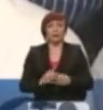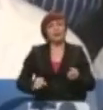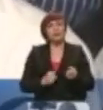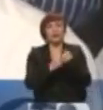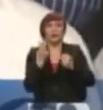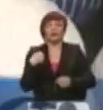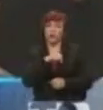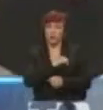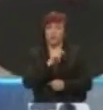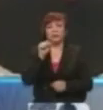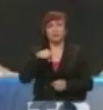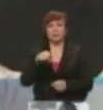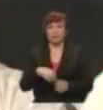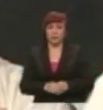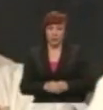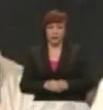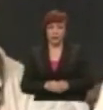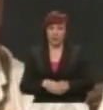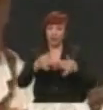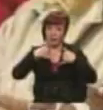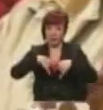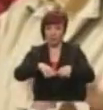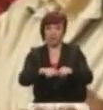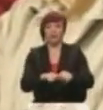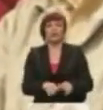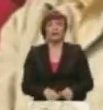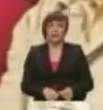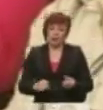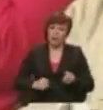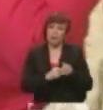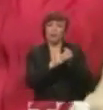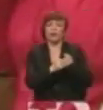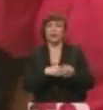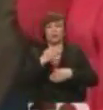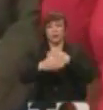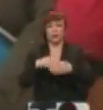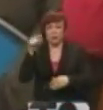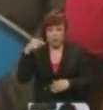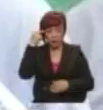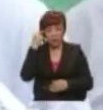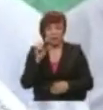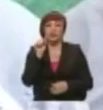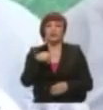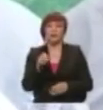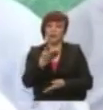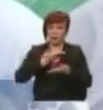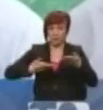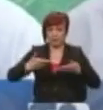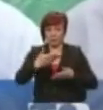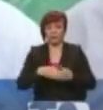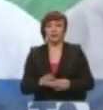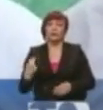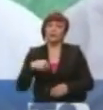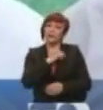apoyo sin mayor entusiasmo. De ahí en adelante, el apoyo al proceso de gobierno, aseguran, será dando y dando. Estaremos apoyando